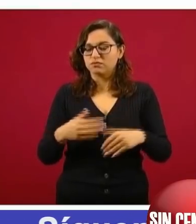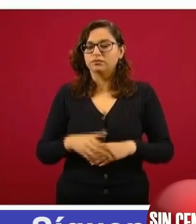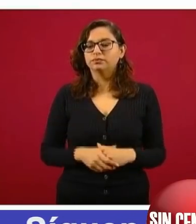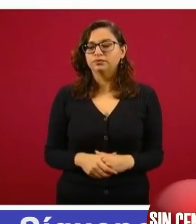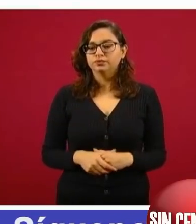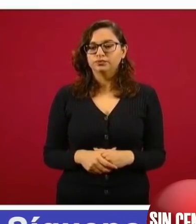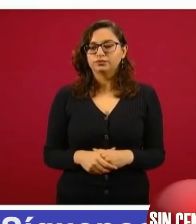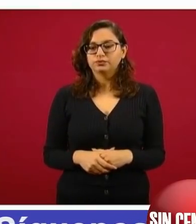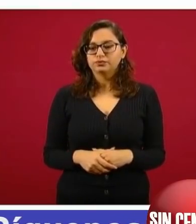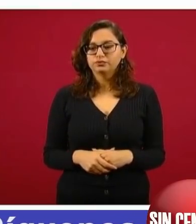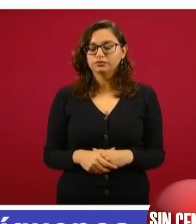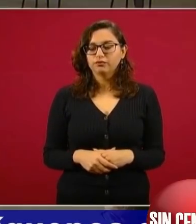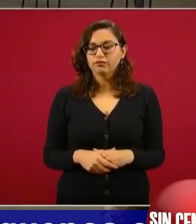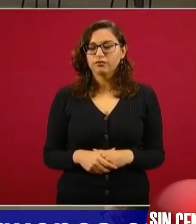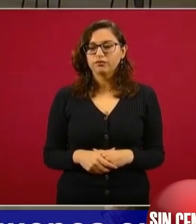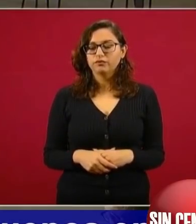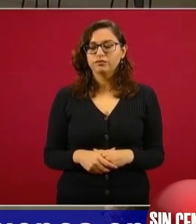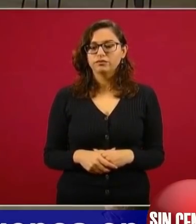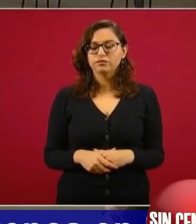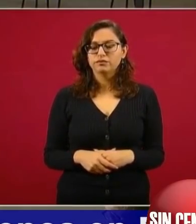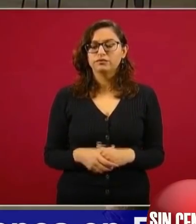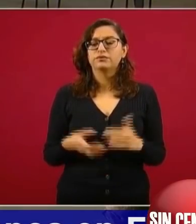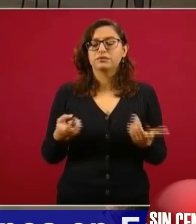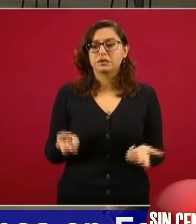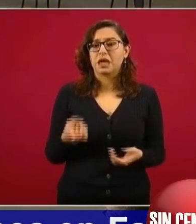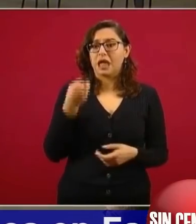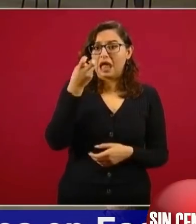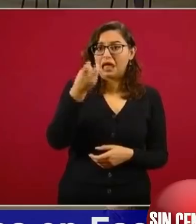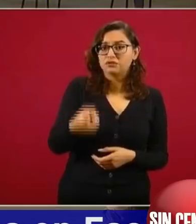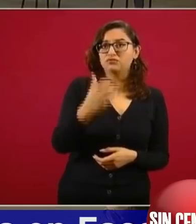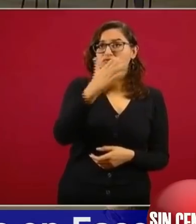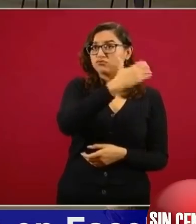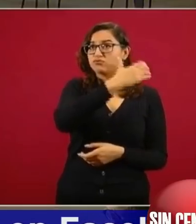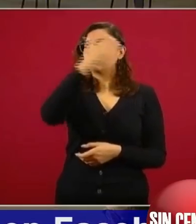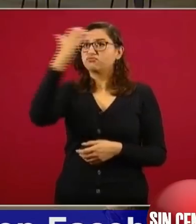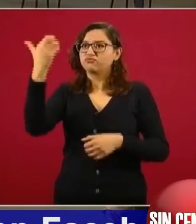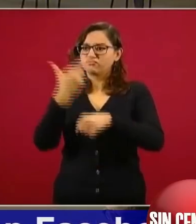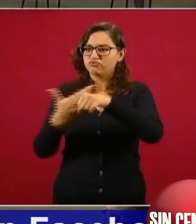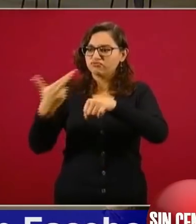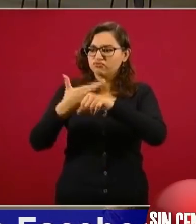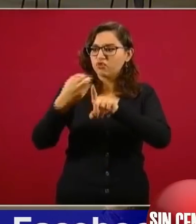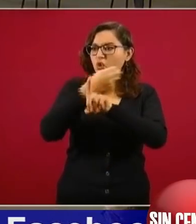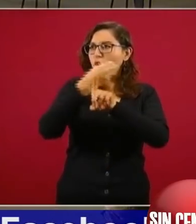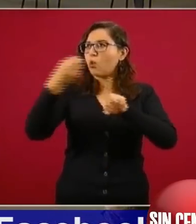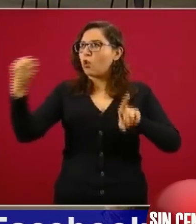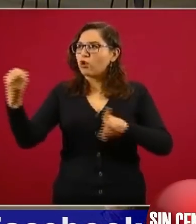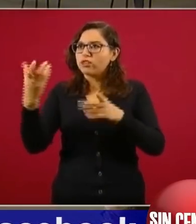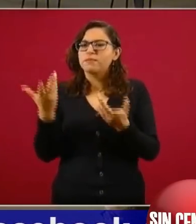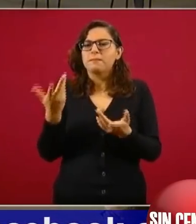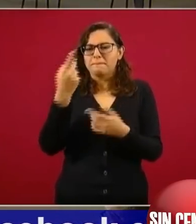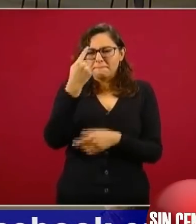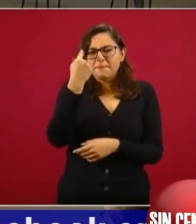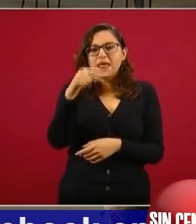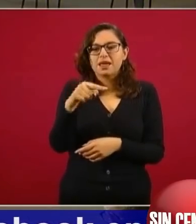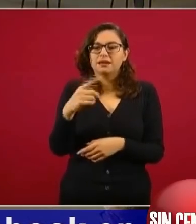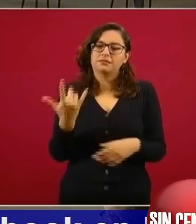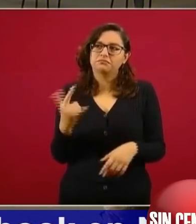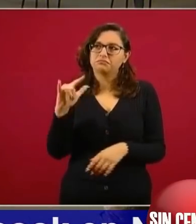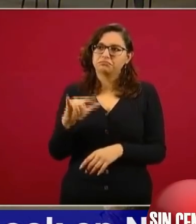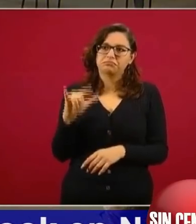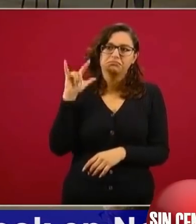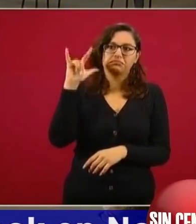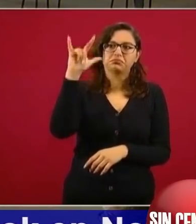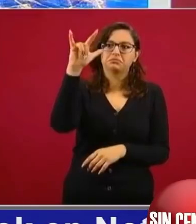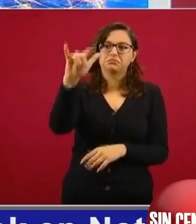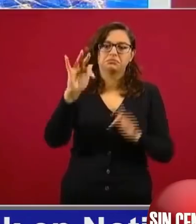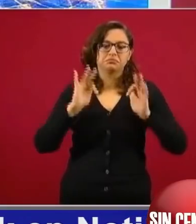¿Cuáles son los propósitos que se buscan con el rediseño de este espacio aéreo? Pues incrementar la seguridad naturalmente de los vuelos,